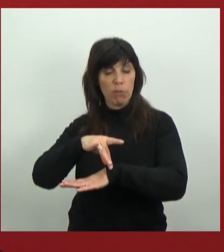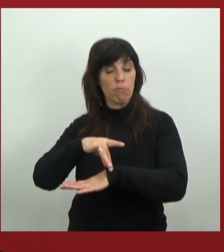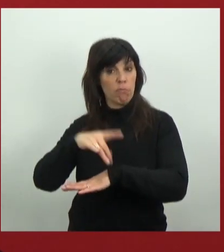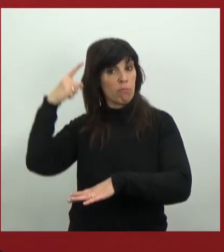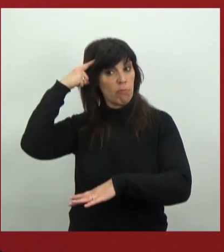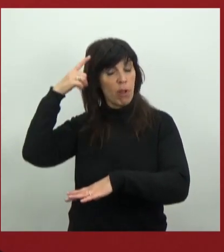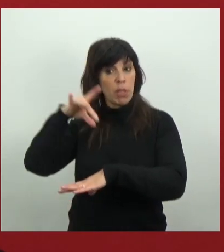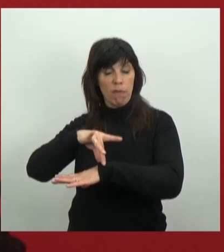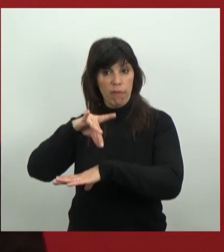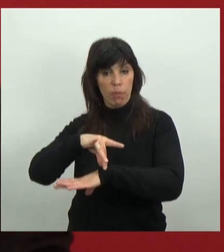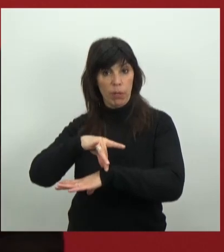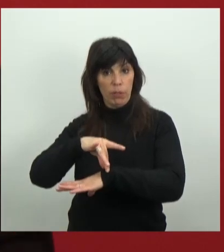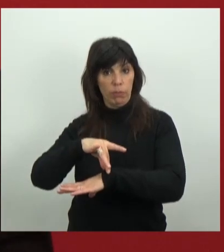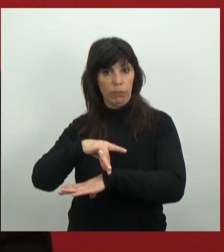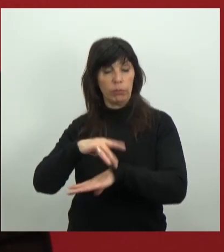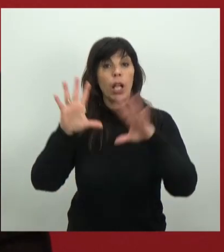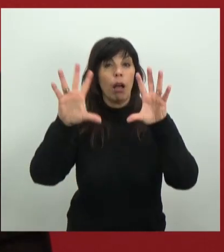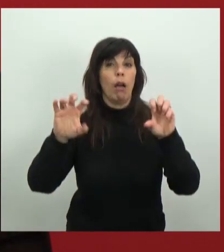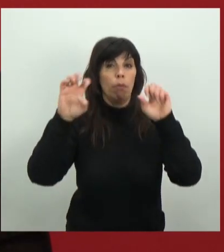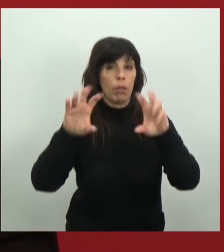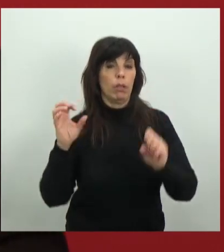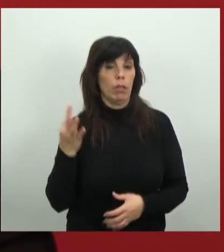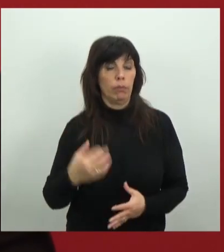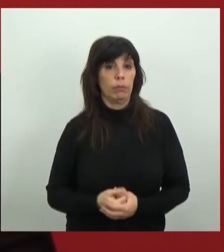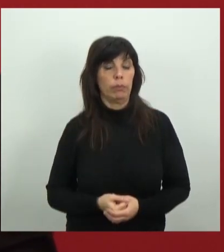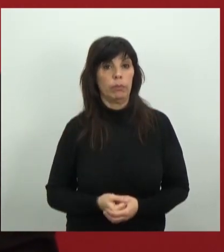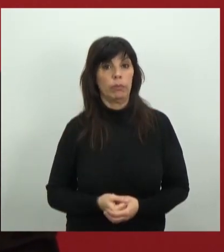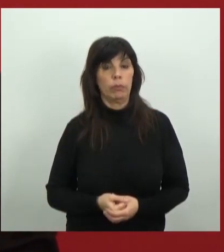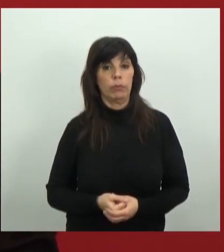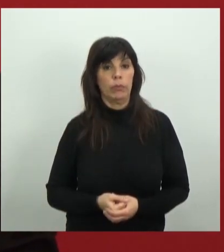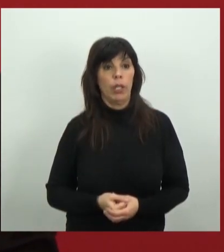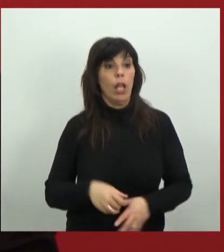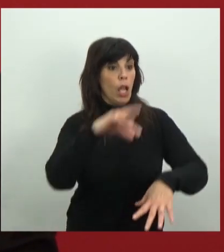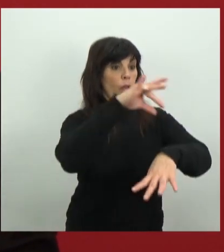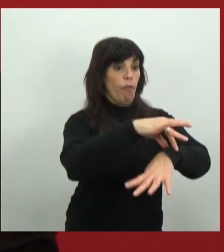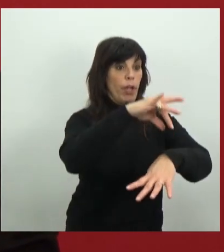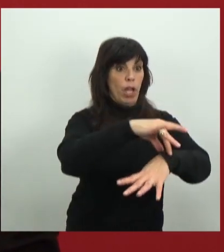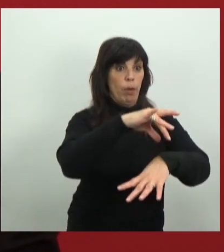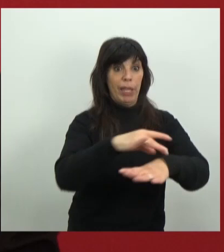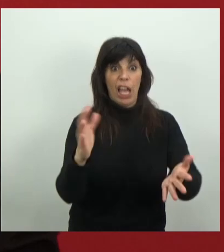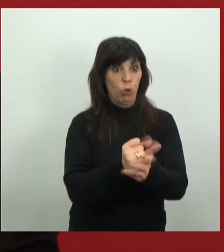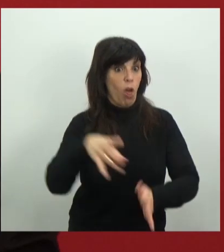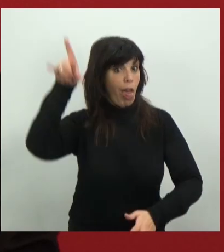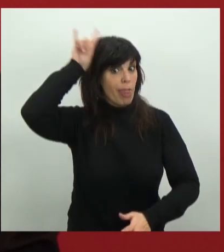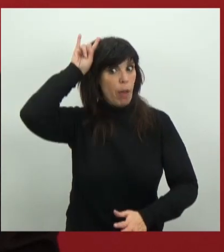enfermas. Quiero que aprendas una cosa. No toda enfermedad es un demonio.